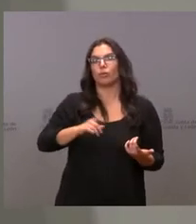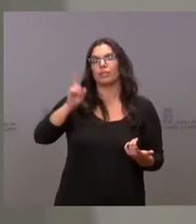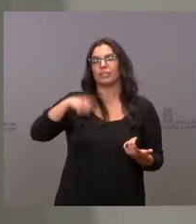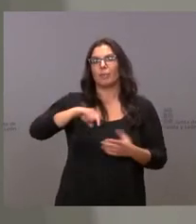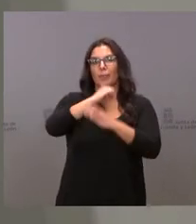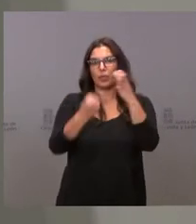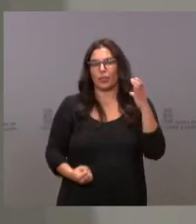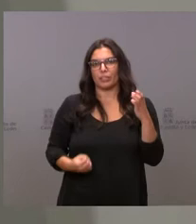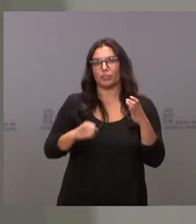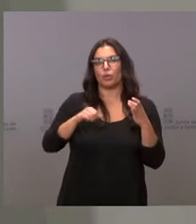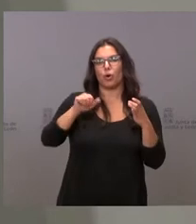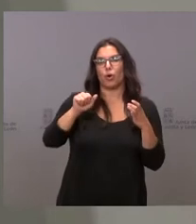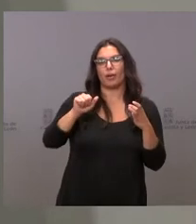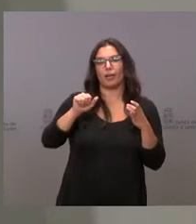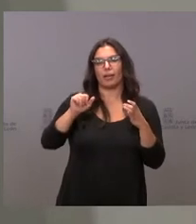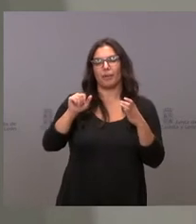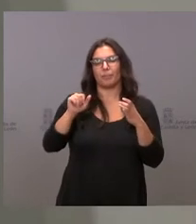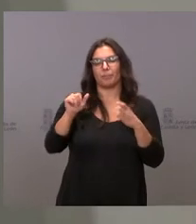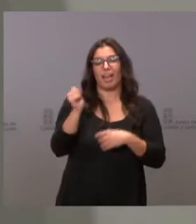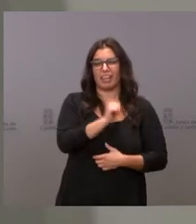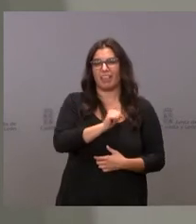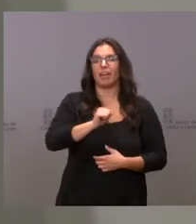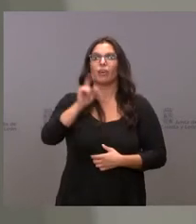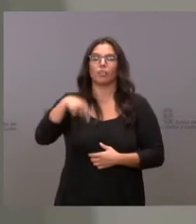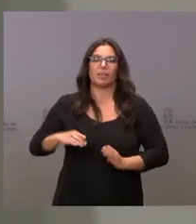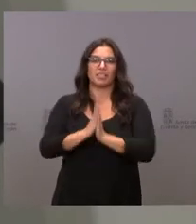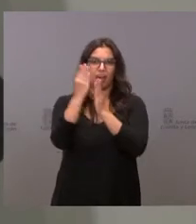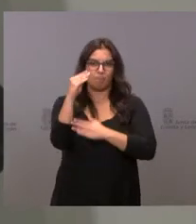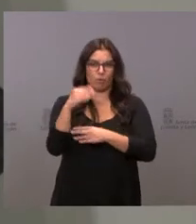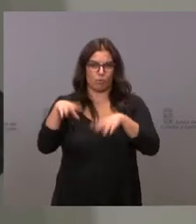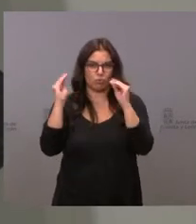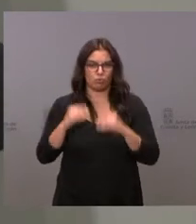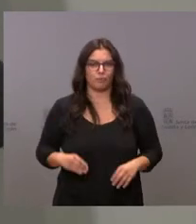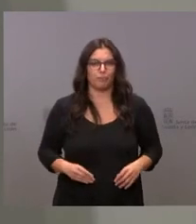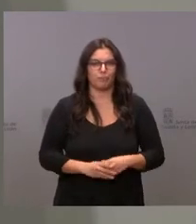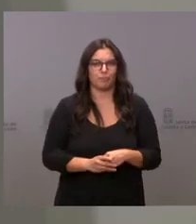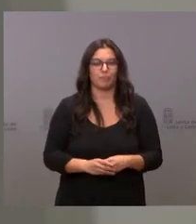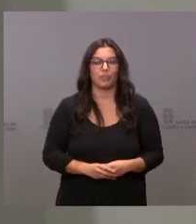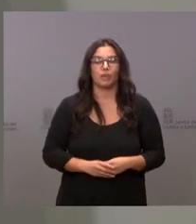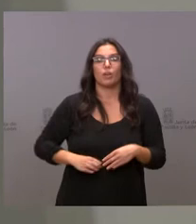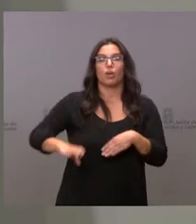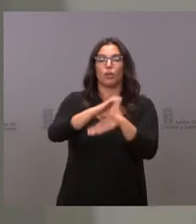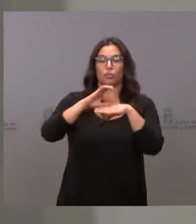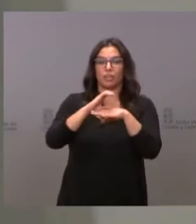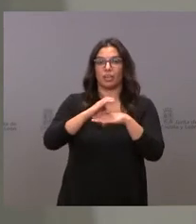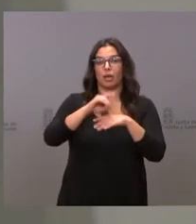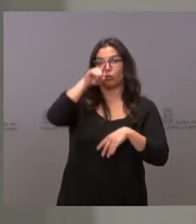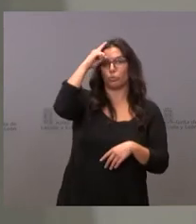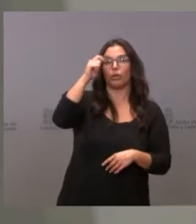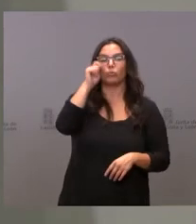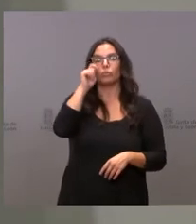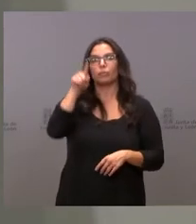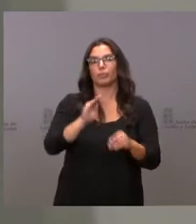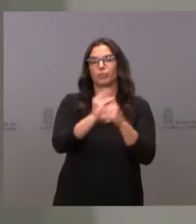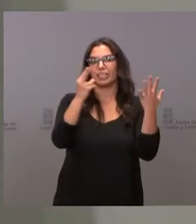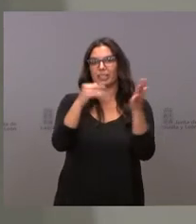Baloncesto Avenida y el Club San Pablo en Burgos. La Consejería de Cultura y Turismo destina también 70.000